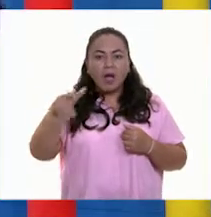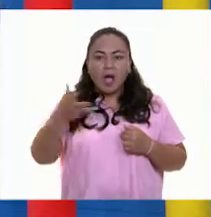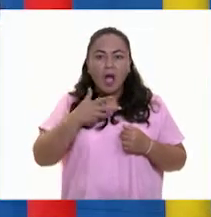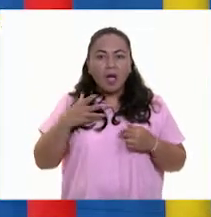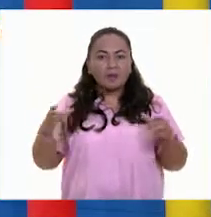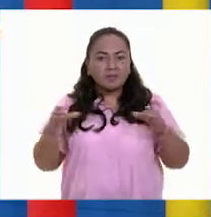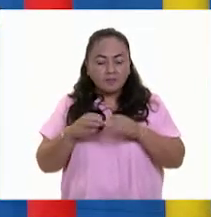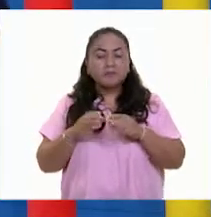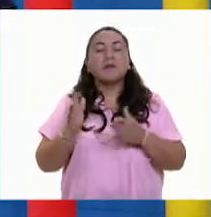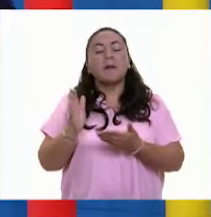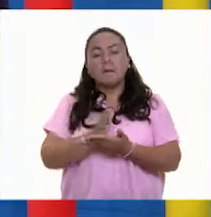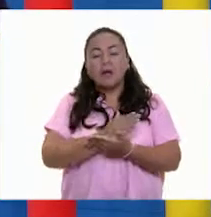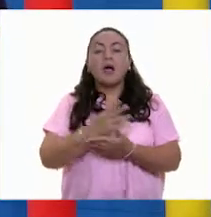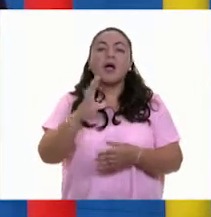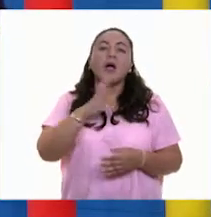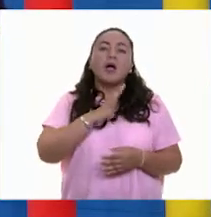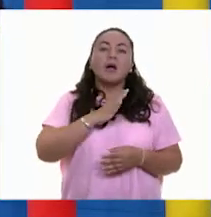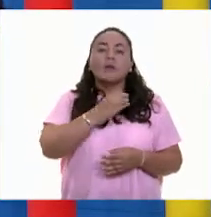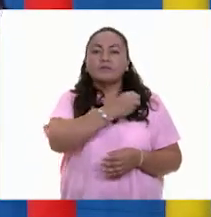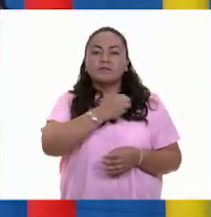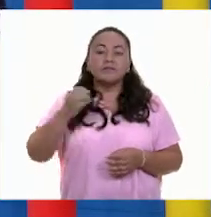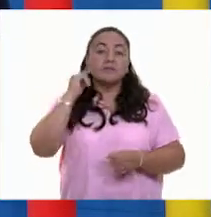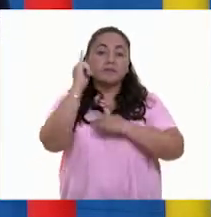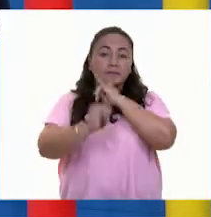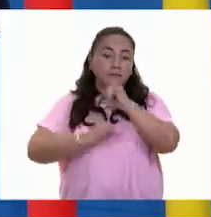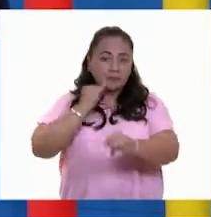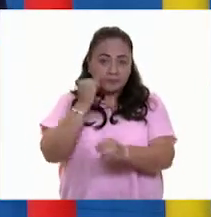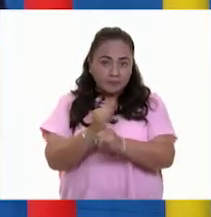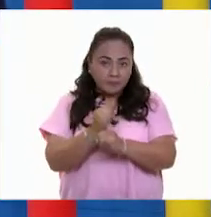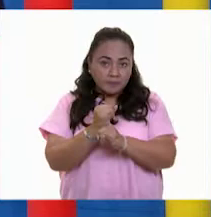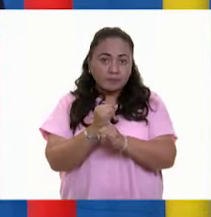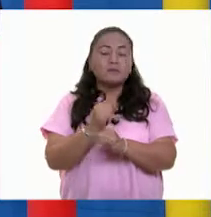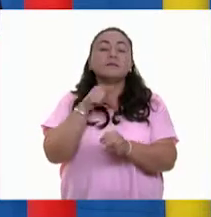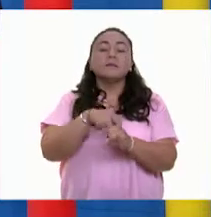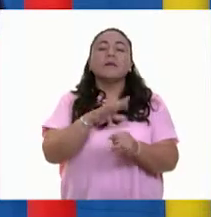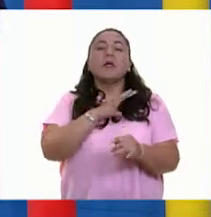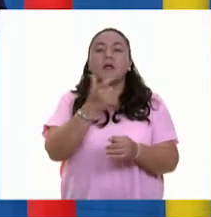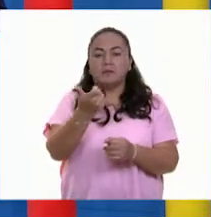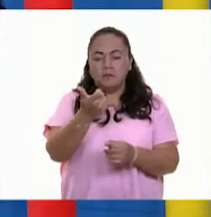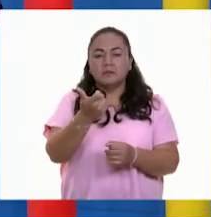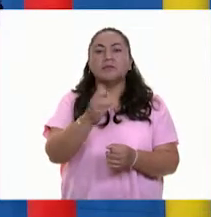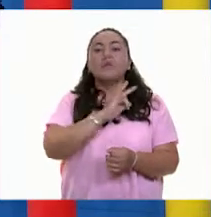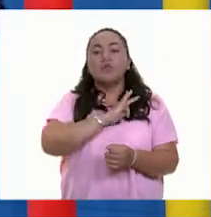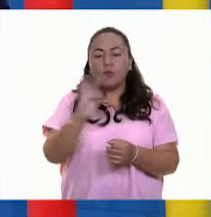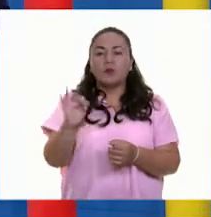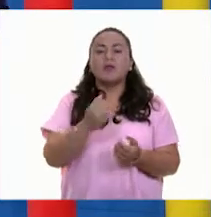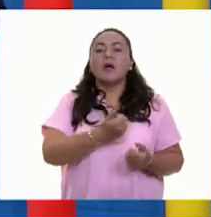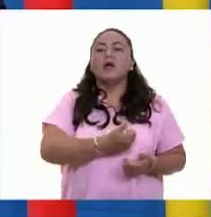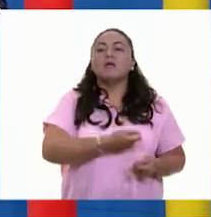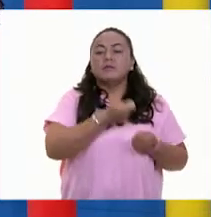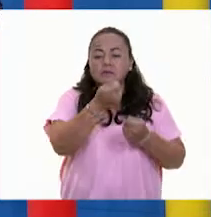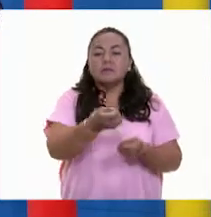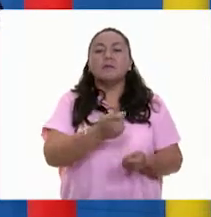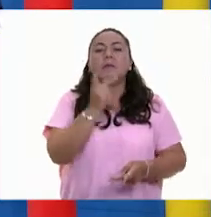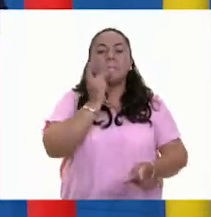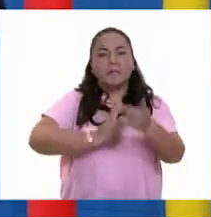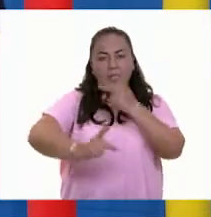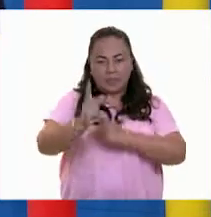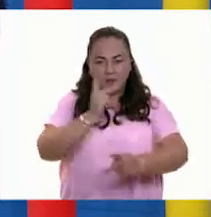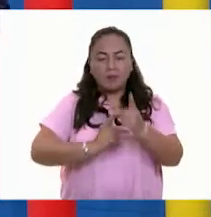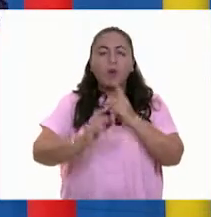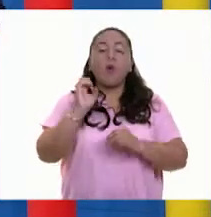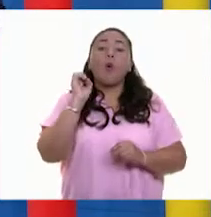cuenta. Además, existen organismos internacionales que manejan dinero que puede llegar a través de préstamos